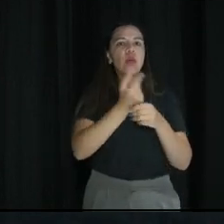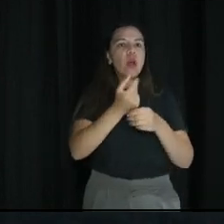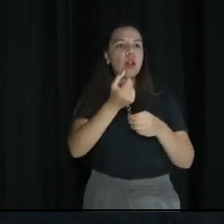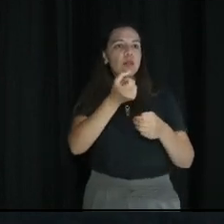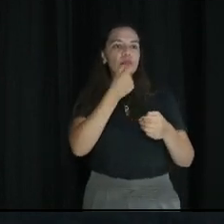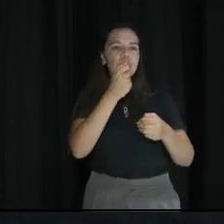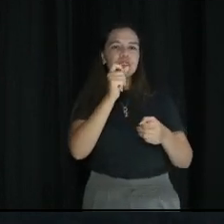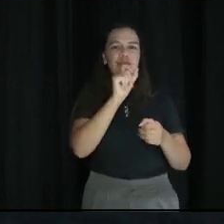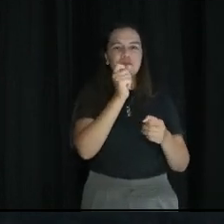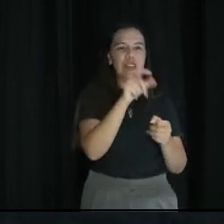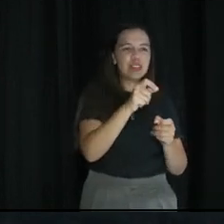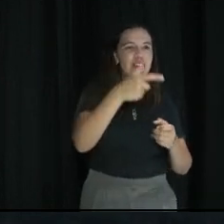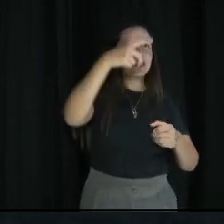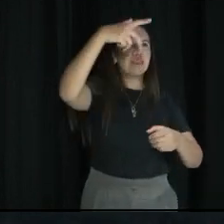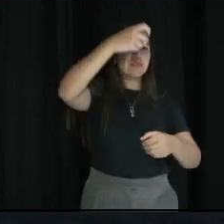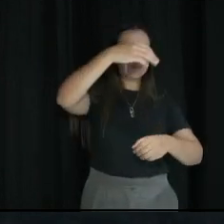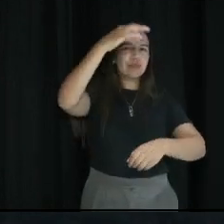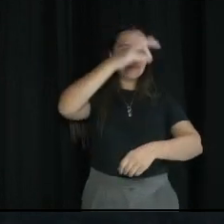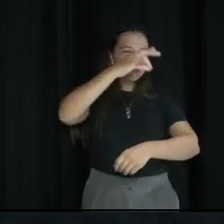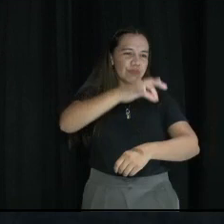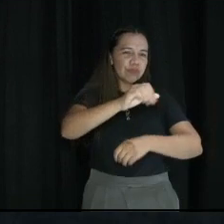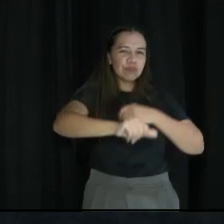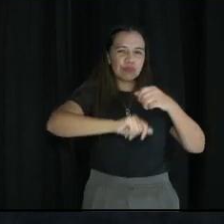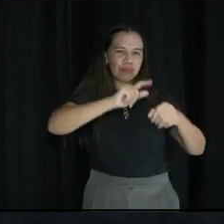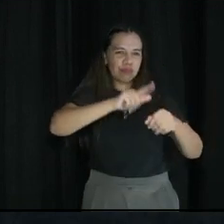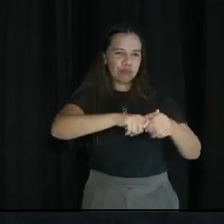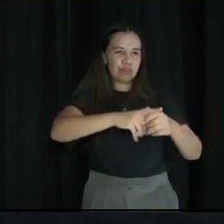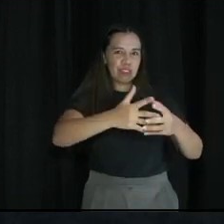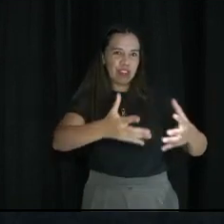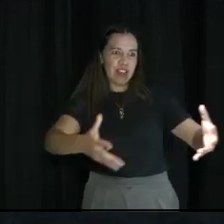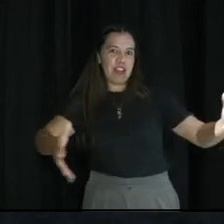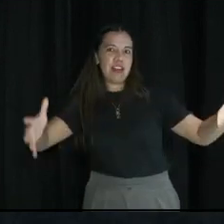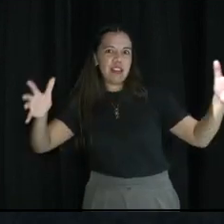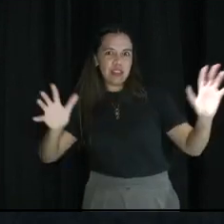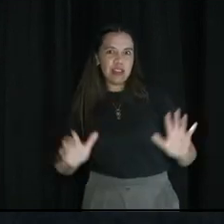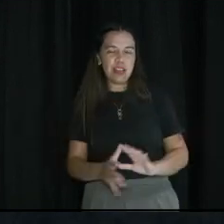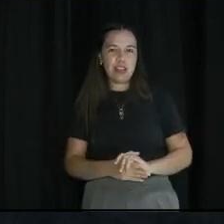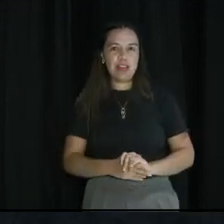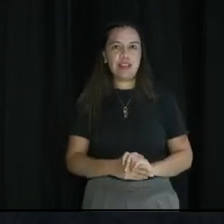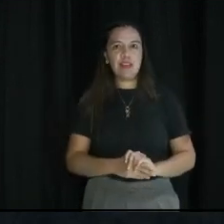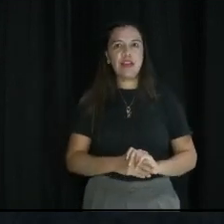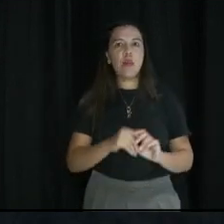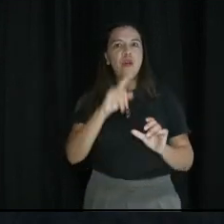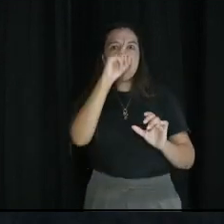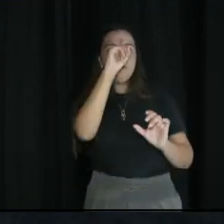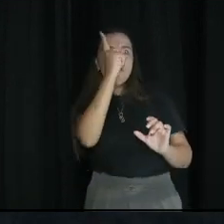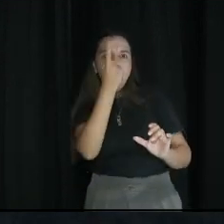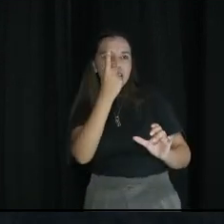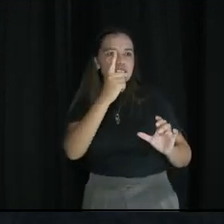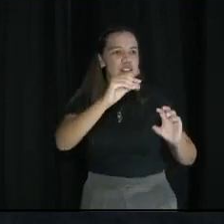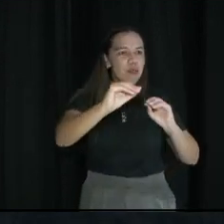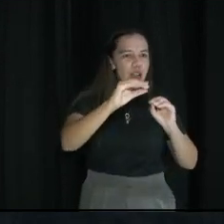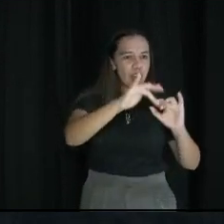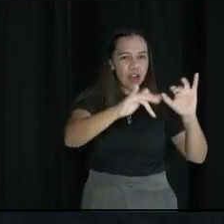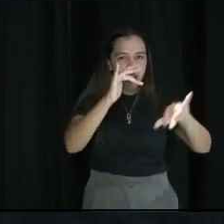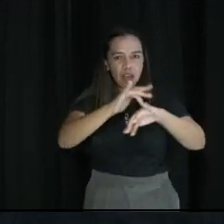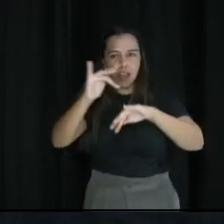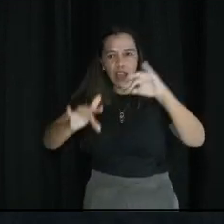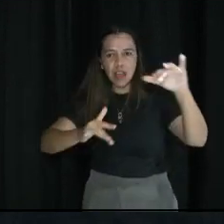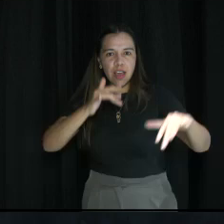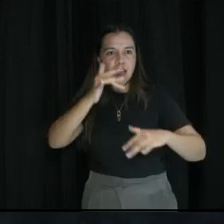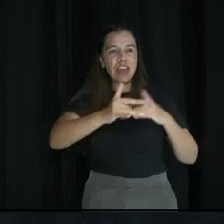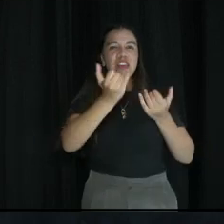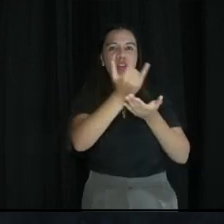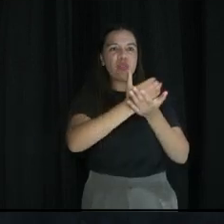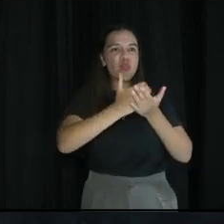medicación diaria con este ejemplar. No son ejemplares que de alguna manera sea fácil su tratamiento,